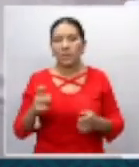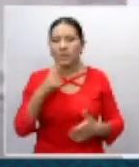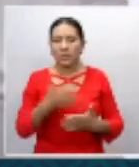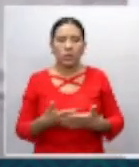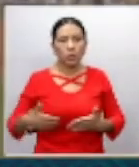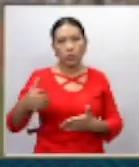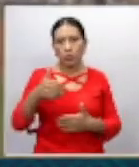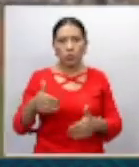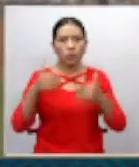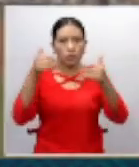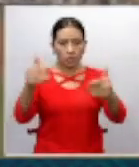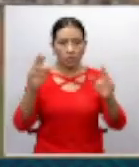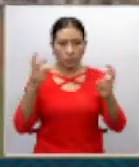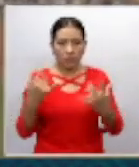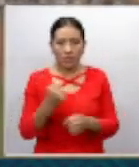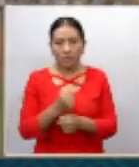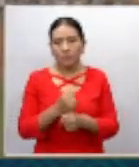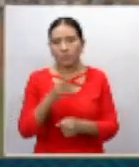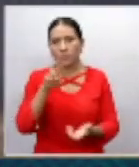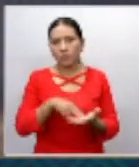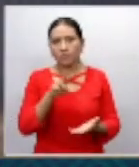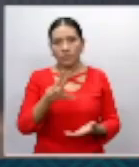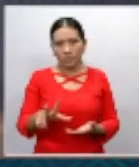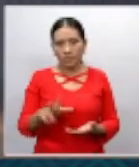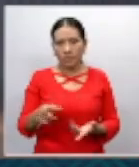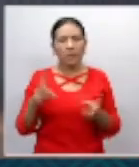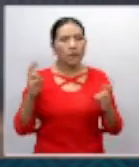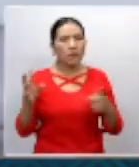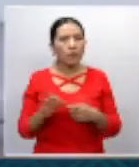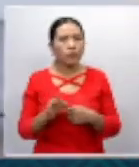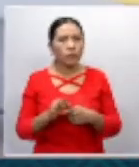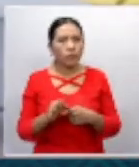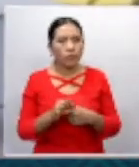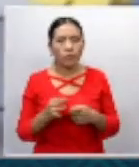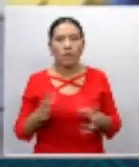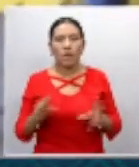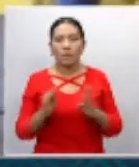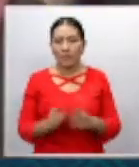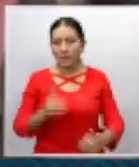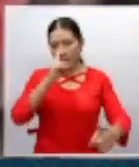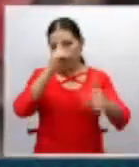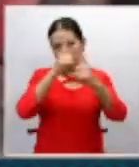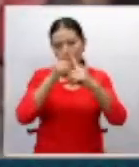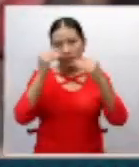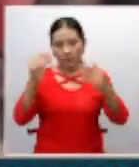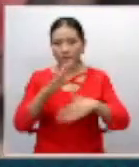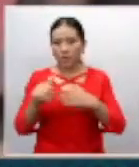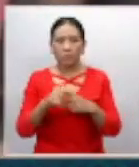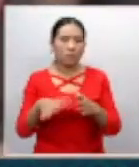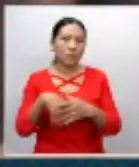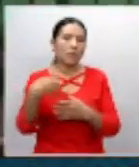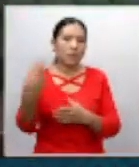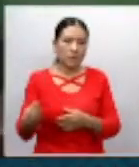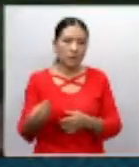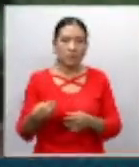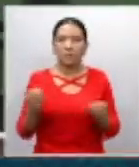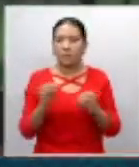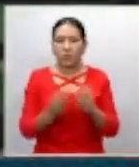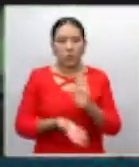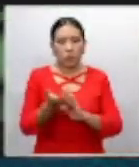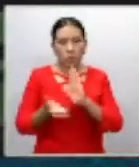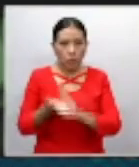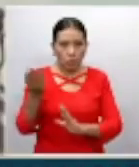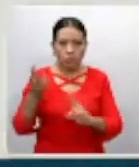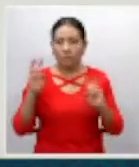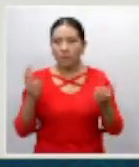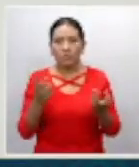que tenemos hoy día en el 2023, en función de los desafíos externos, inflación,